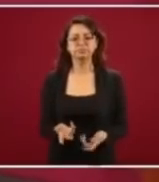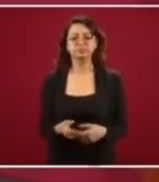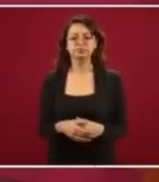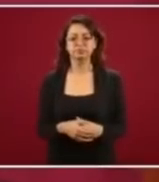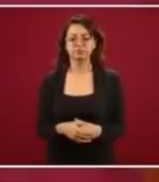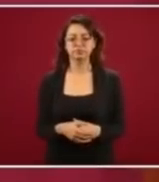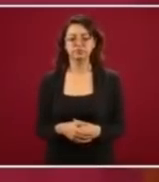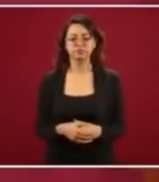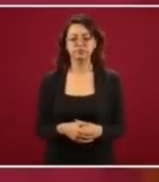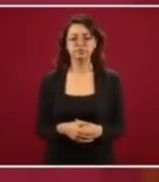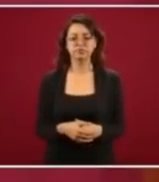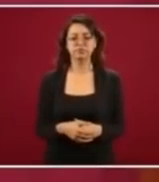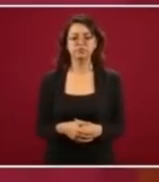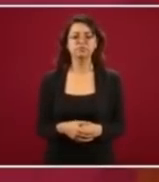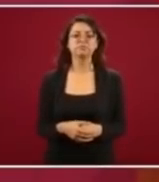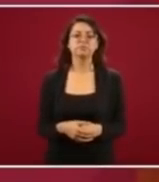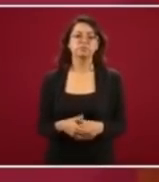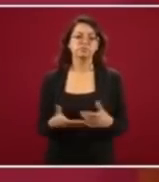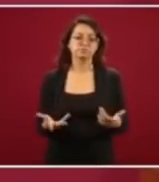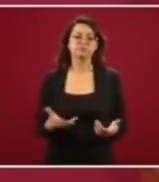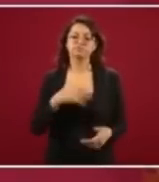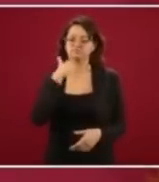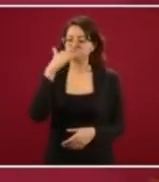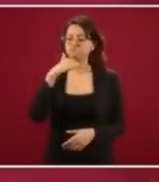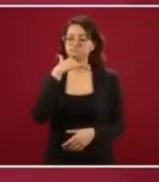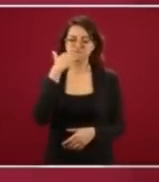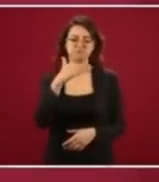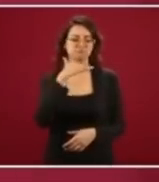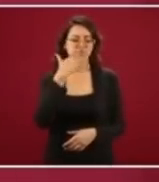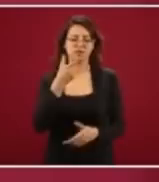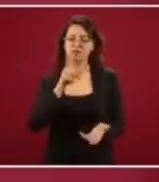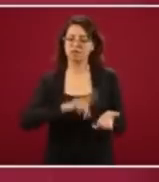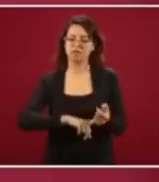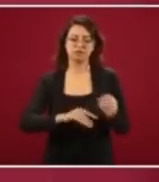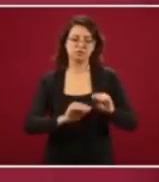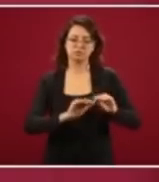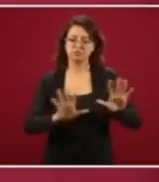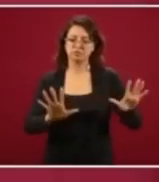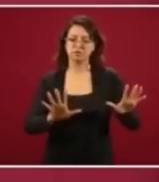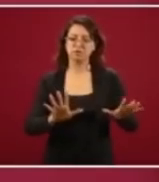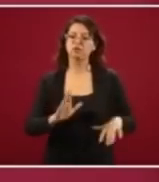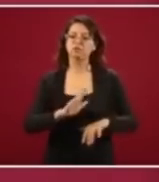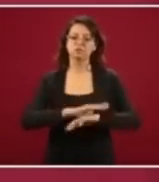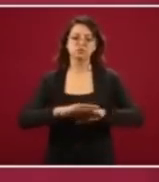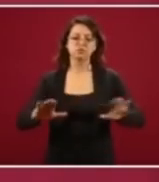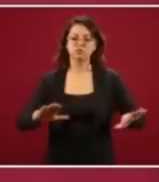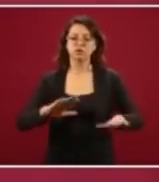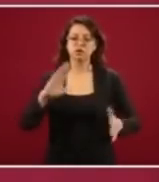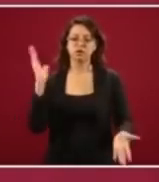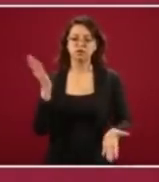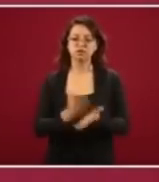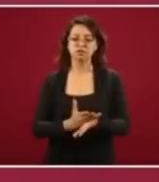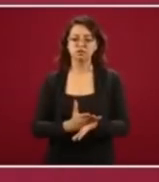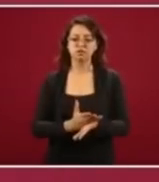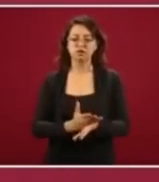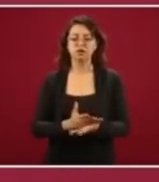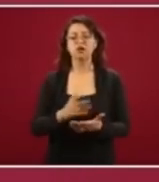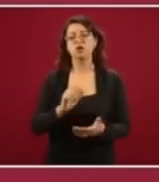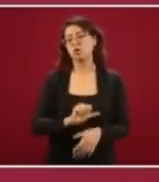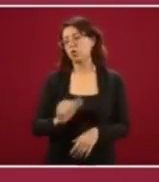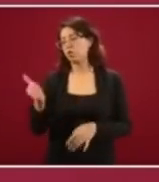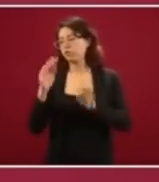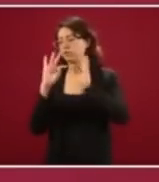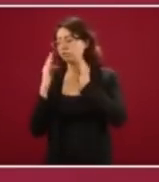y, desde luego, con corrupción. Entonces, ya se está